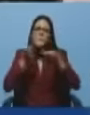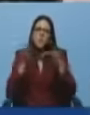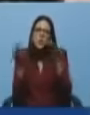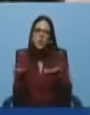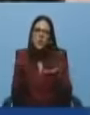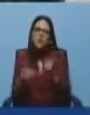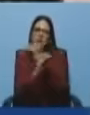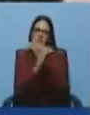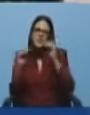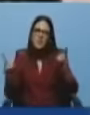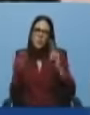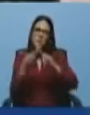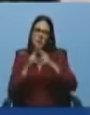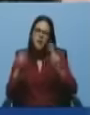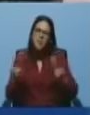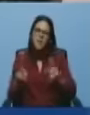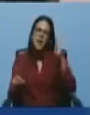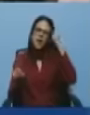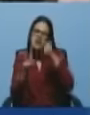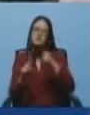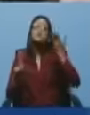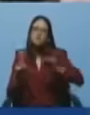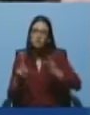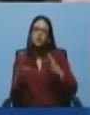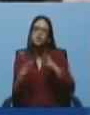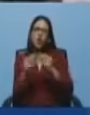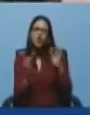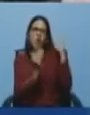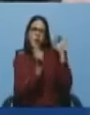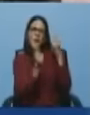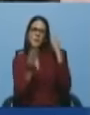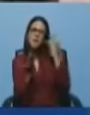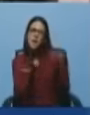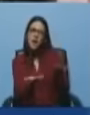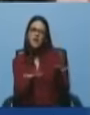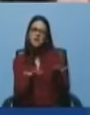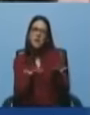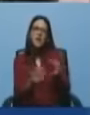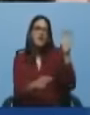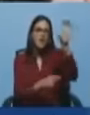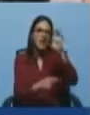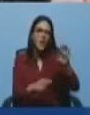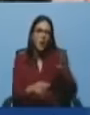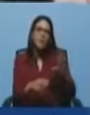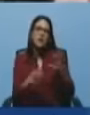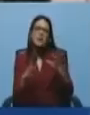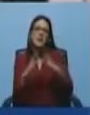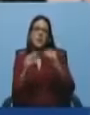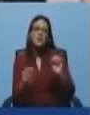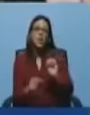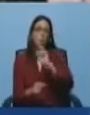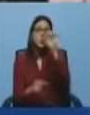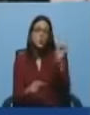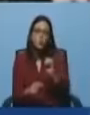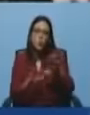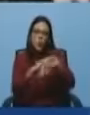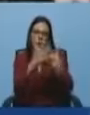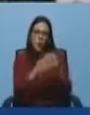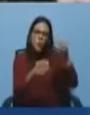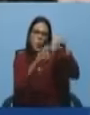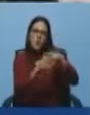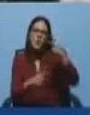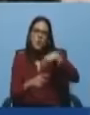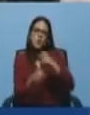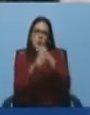la diplomacia, de la paz, y sobre todo son la esperanza de que los países del sur global que aspiramos